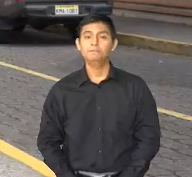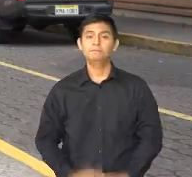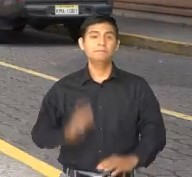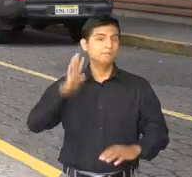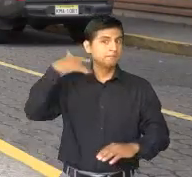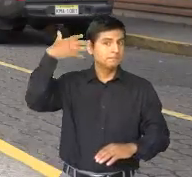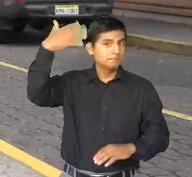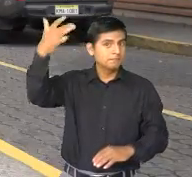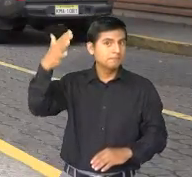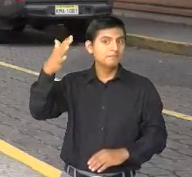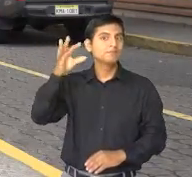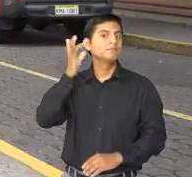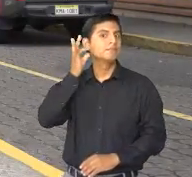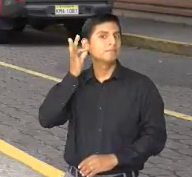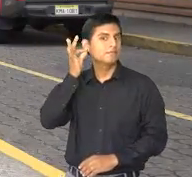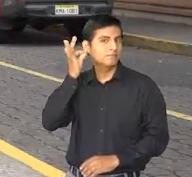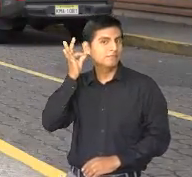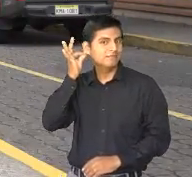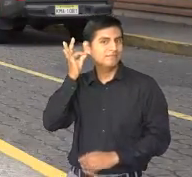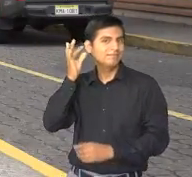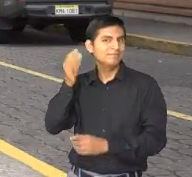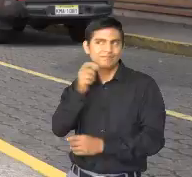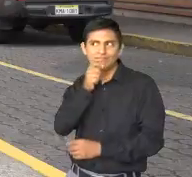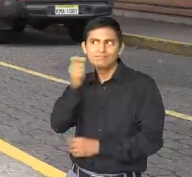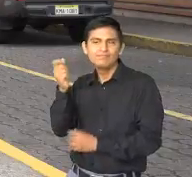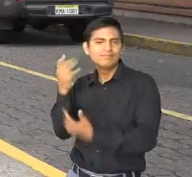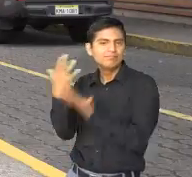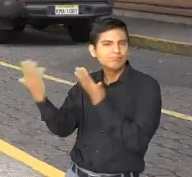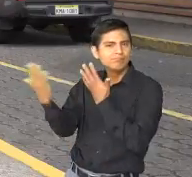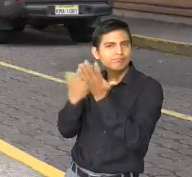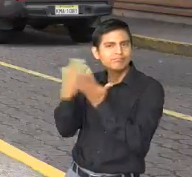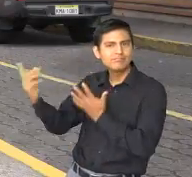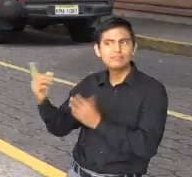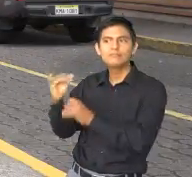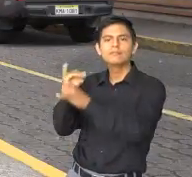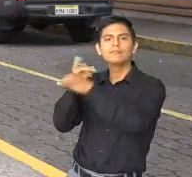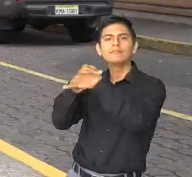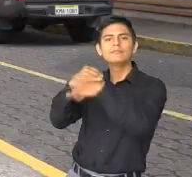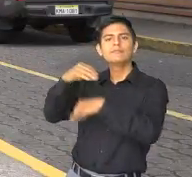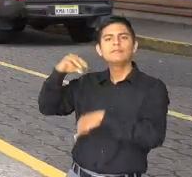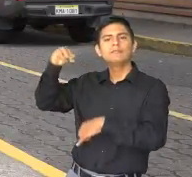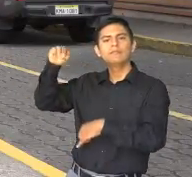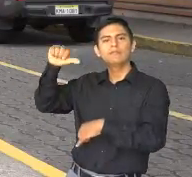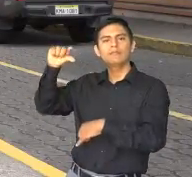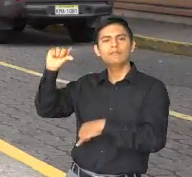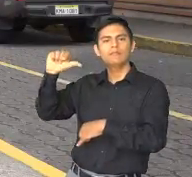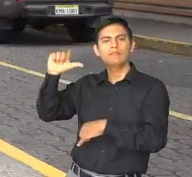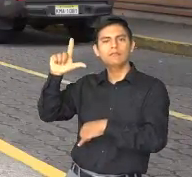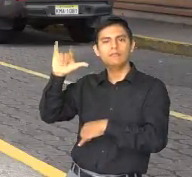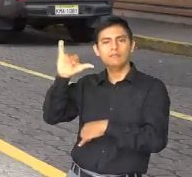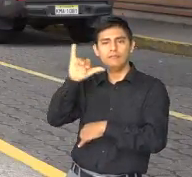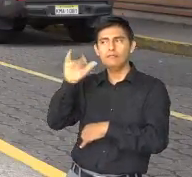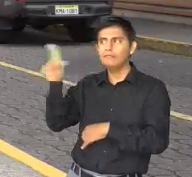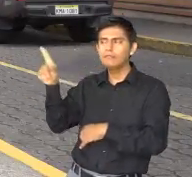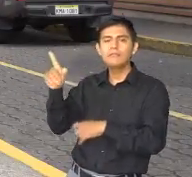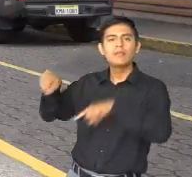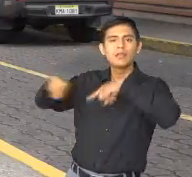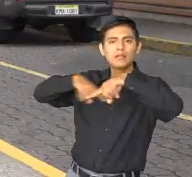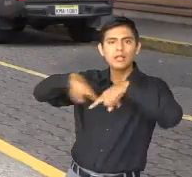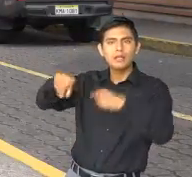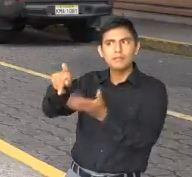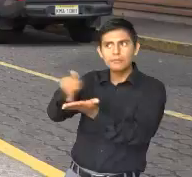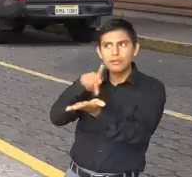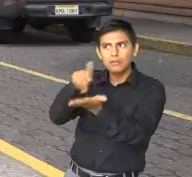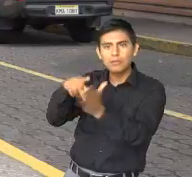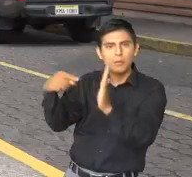Más adelante estaremos dialogando con la ingeniera Magali Andrade, jefa de recaudación del